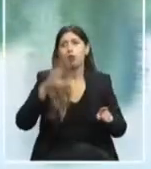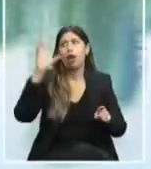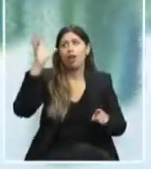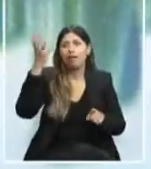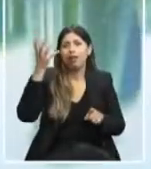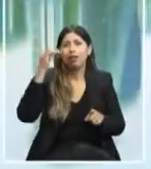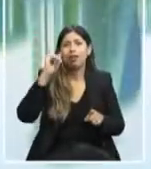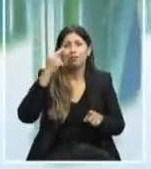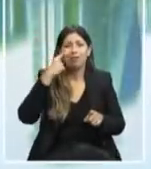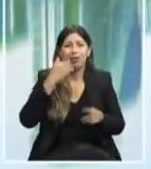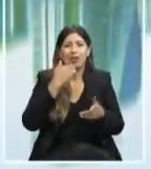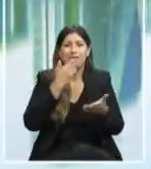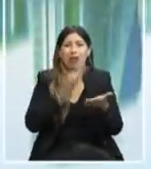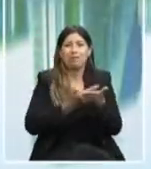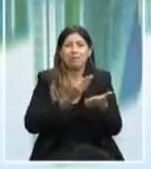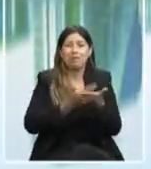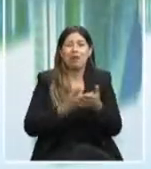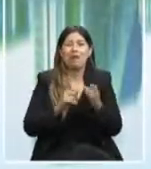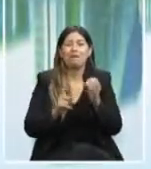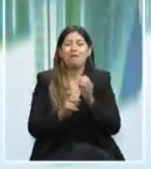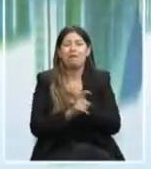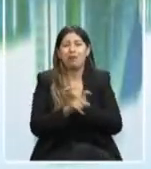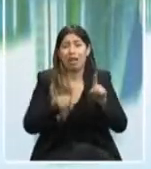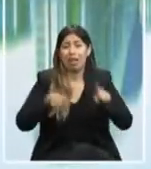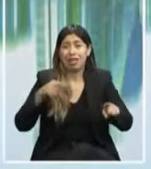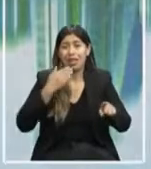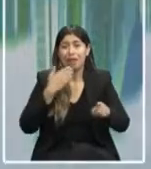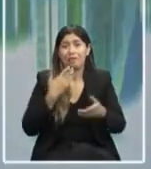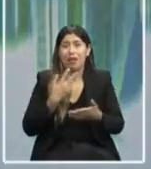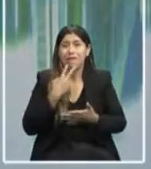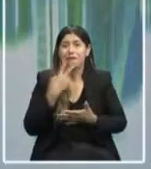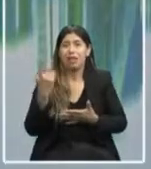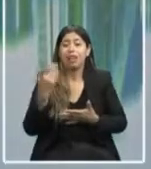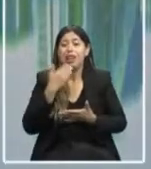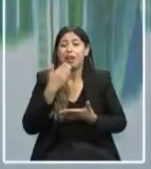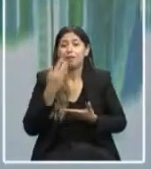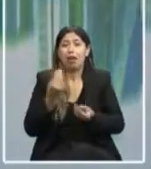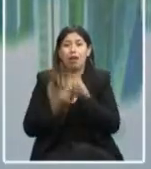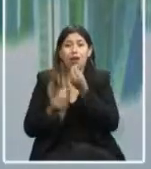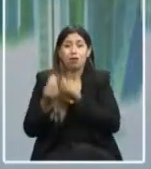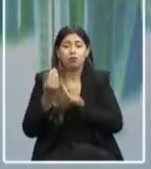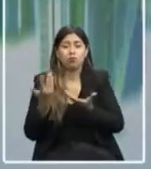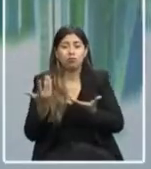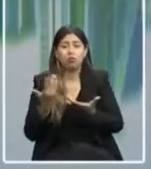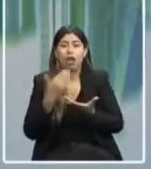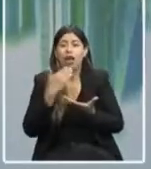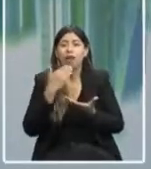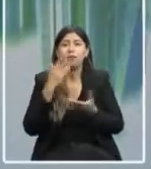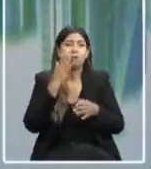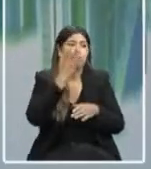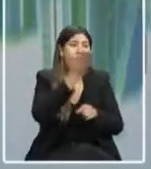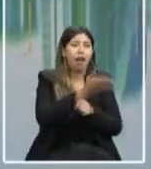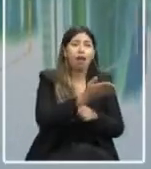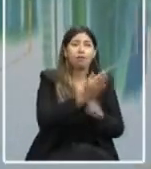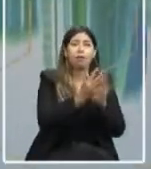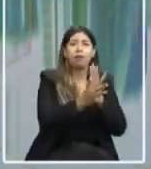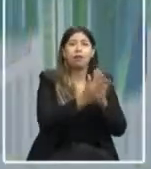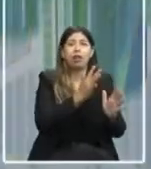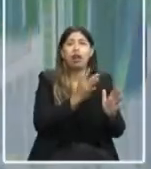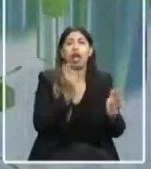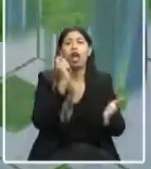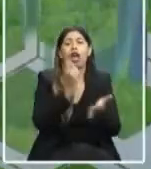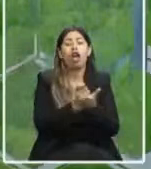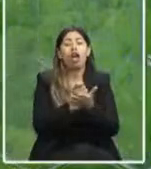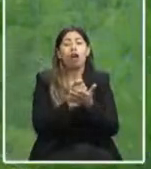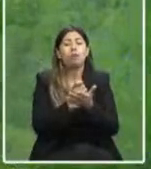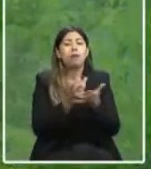pero también aprovechamos la biodiversidad, también vivimos de ella, también la consumimos y vamos, hacemos el mercado y compramos plástico.